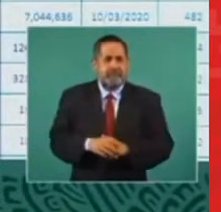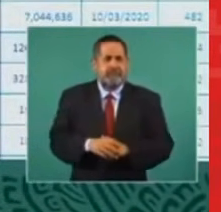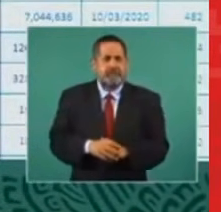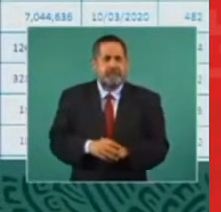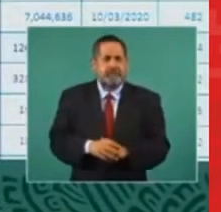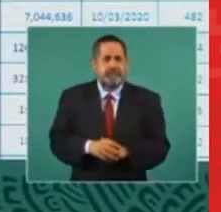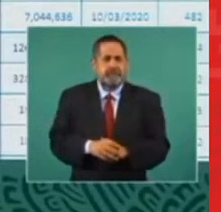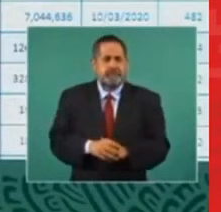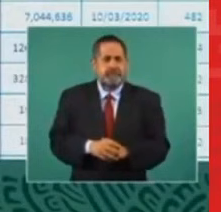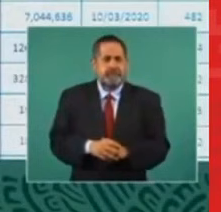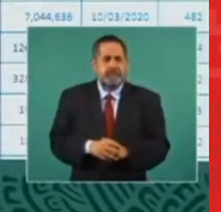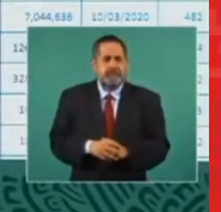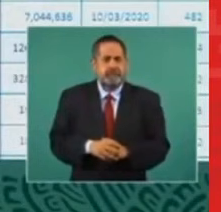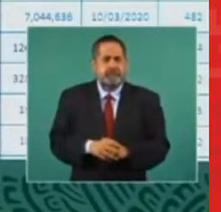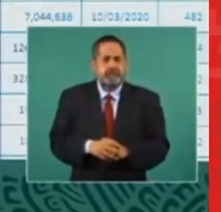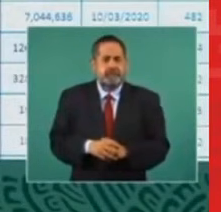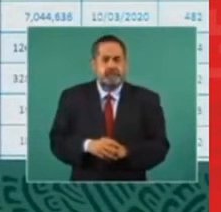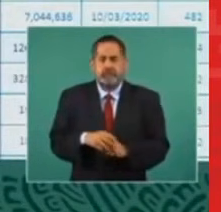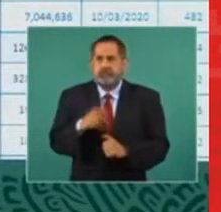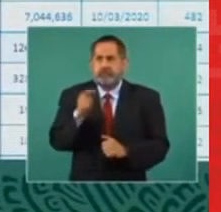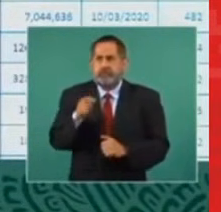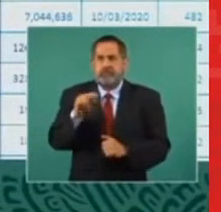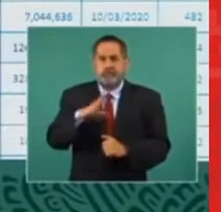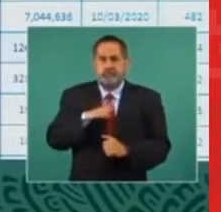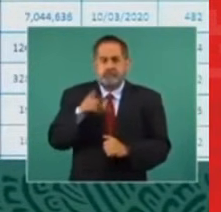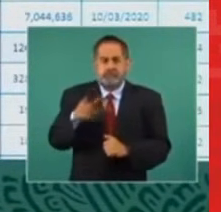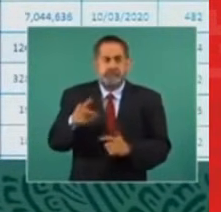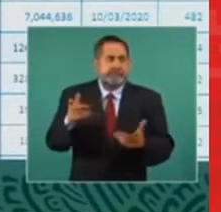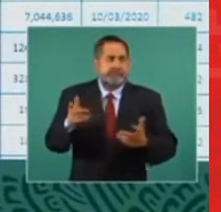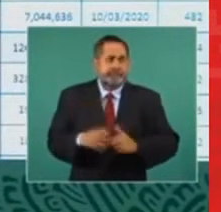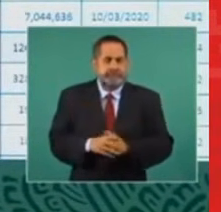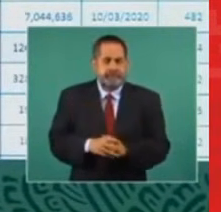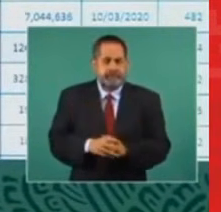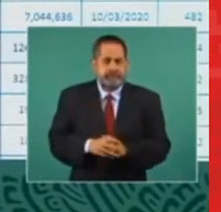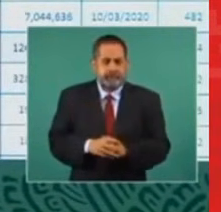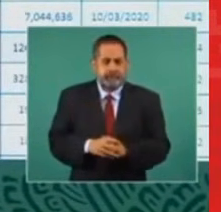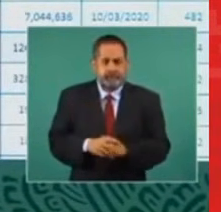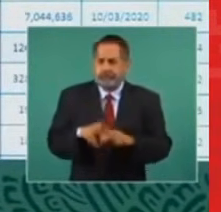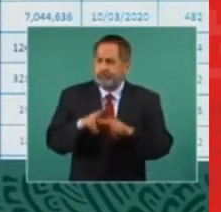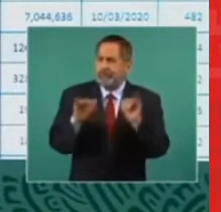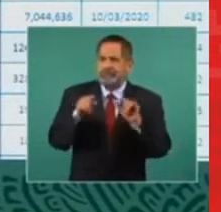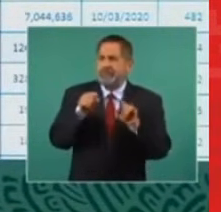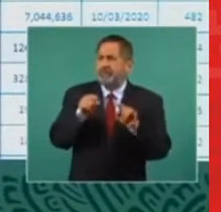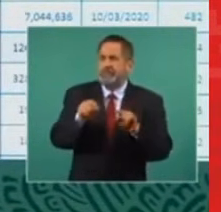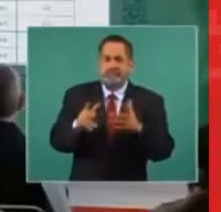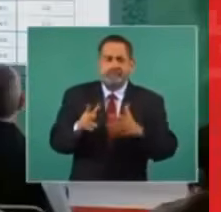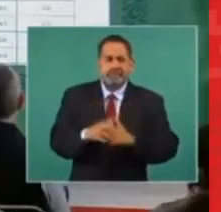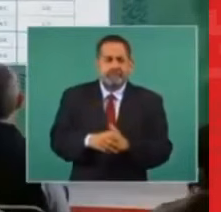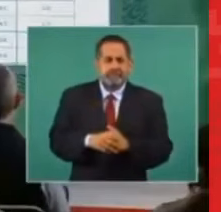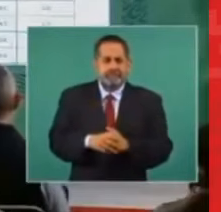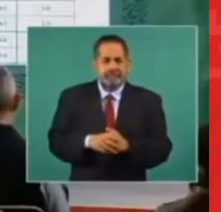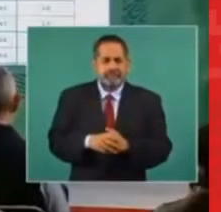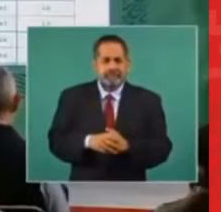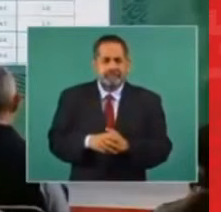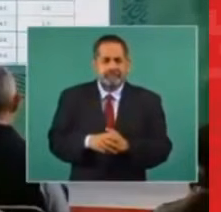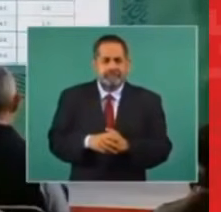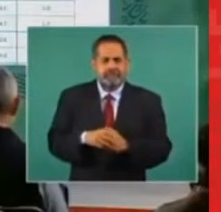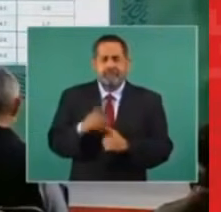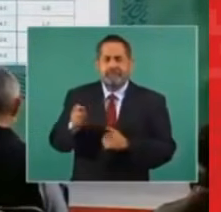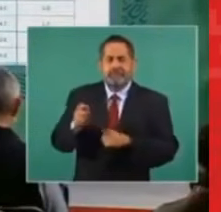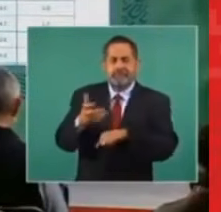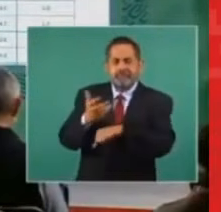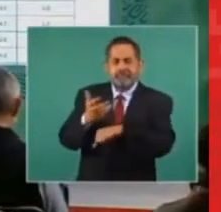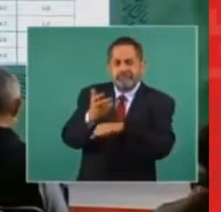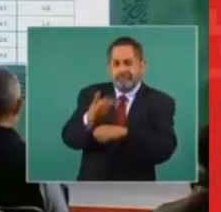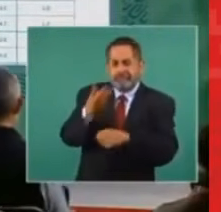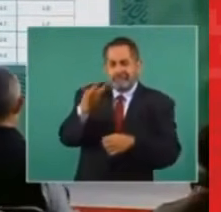Jorge Ramos con Donald Trump y lo sacaron del recinto. ¿Qué pasó con Nicolás Maduro? Bueno, ahí todos los vimos, en una entrevista accidentada con Nicolás